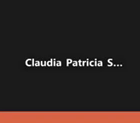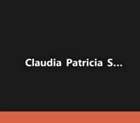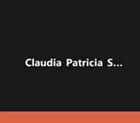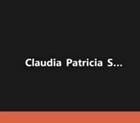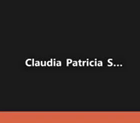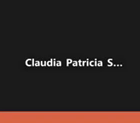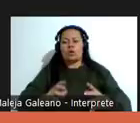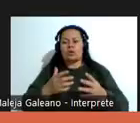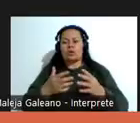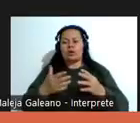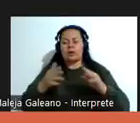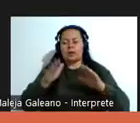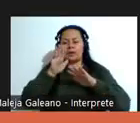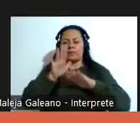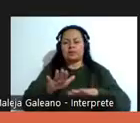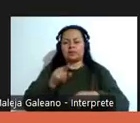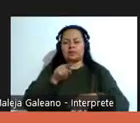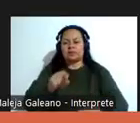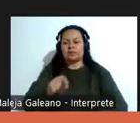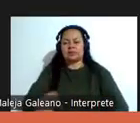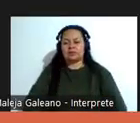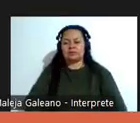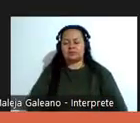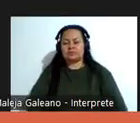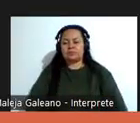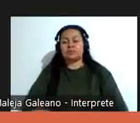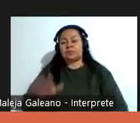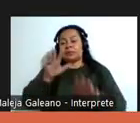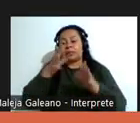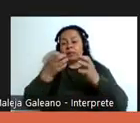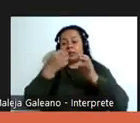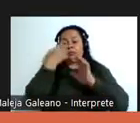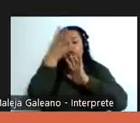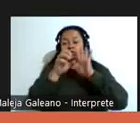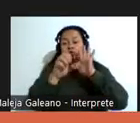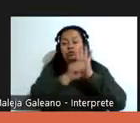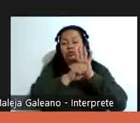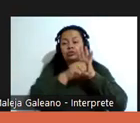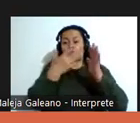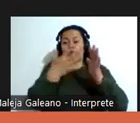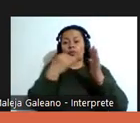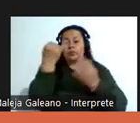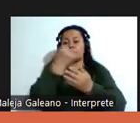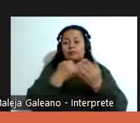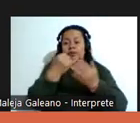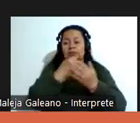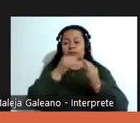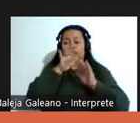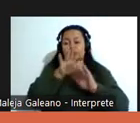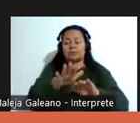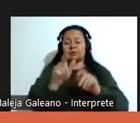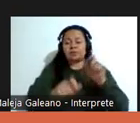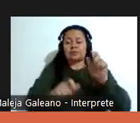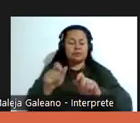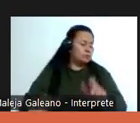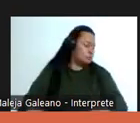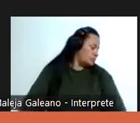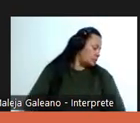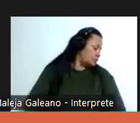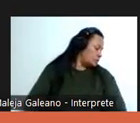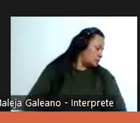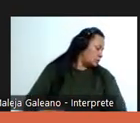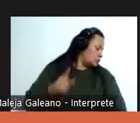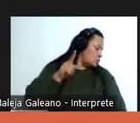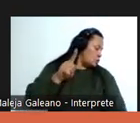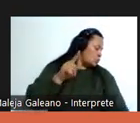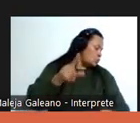eso. Y van a poner un icono si quieres dibujar allí un icono que represente a esa persona. O un lugar que